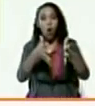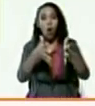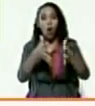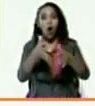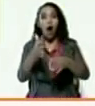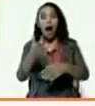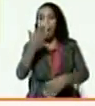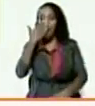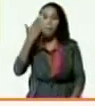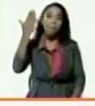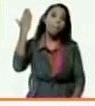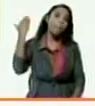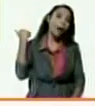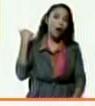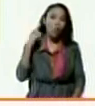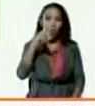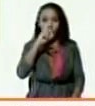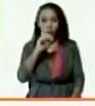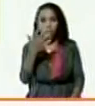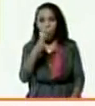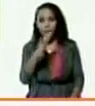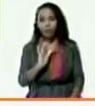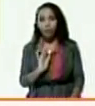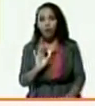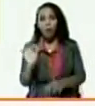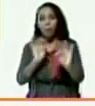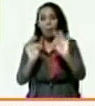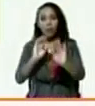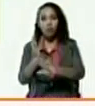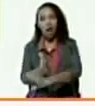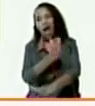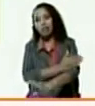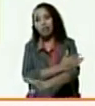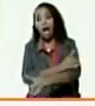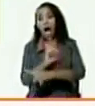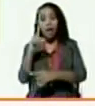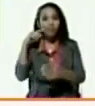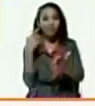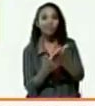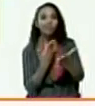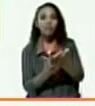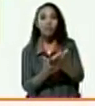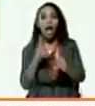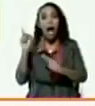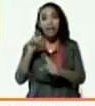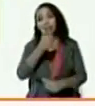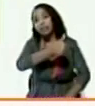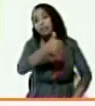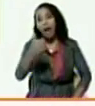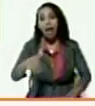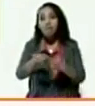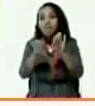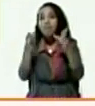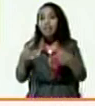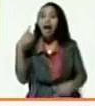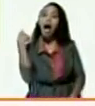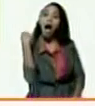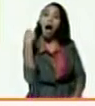un año, más o menos. Quedemos preparados. Ahí están los testigos. Cada mesa